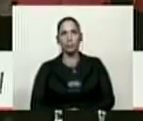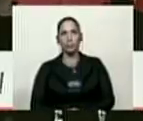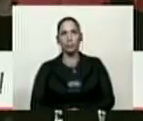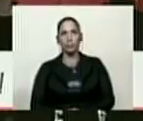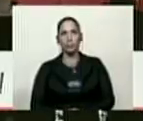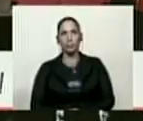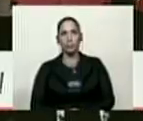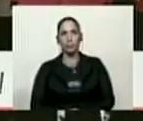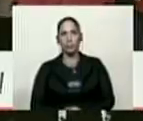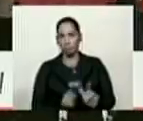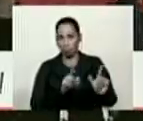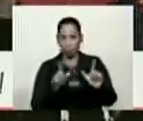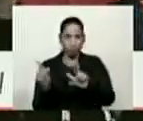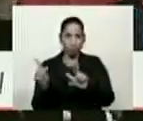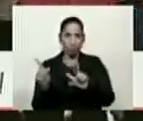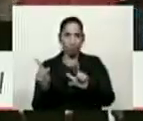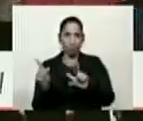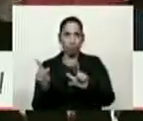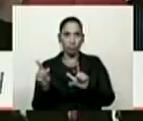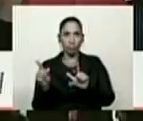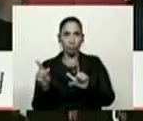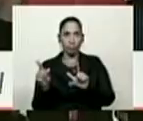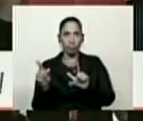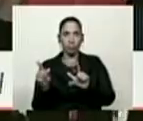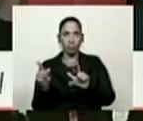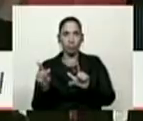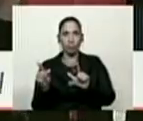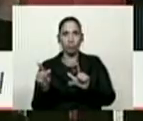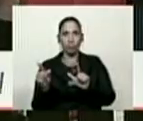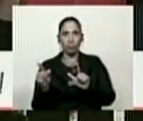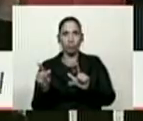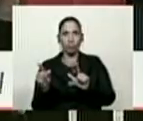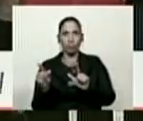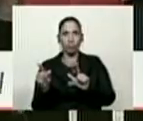¿Estamos listos? ¿Listos?